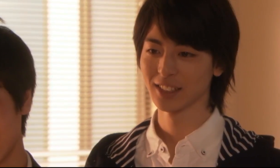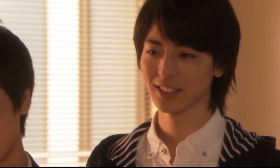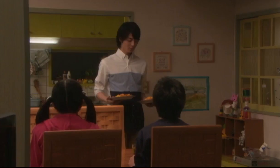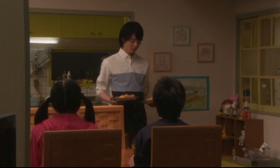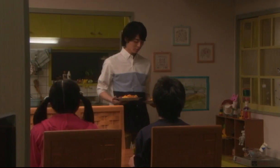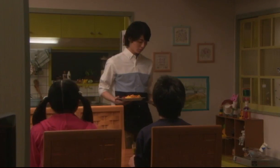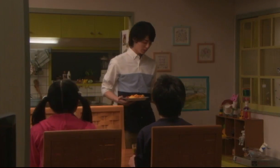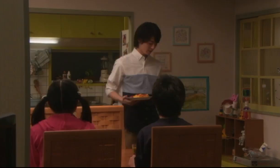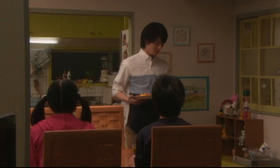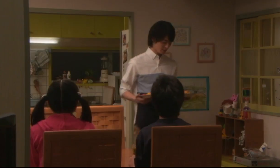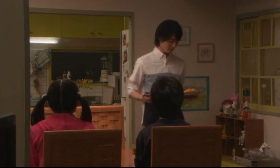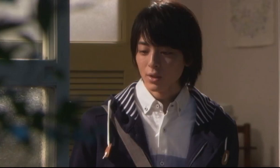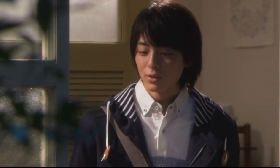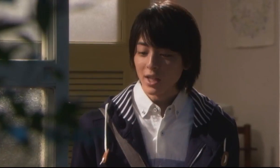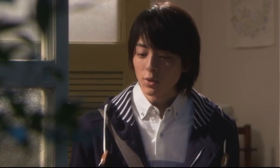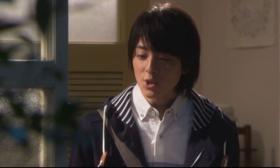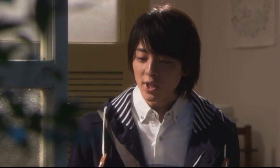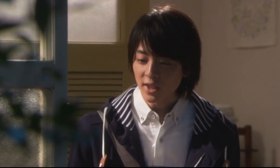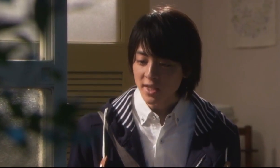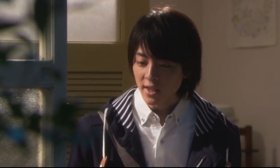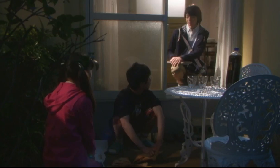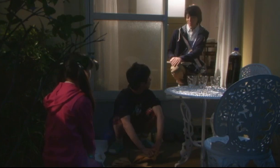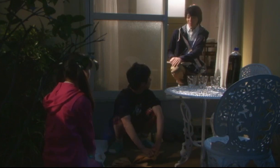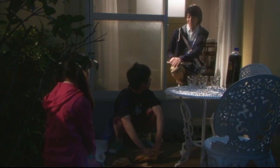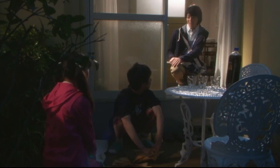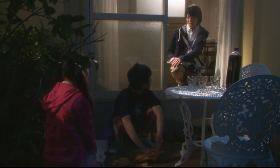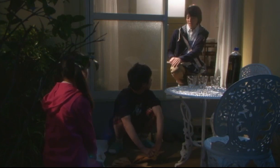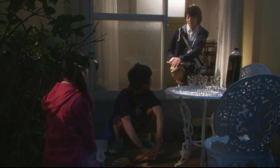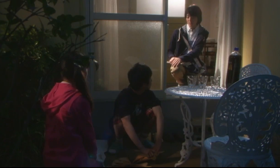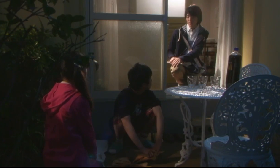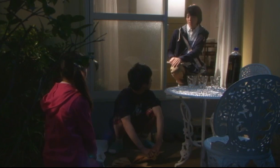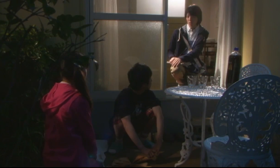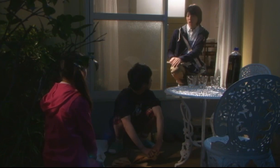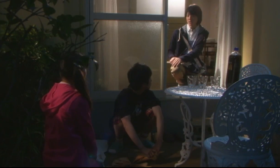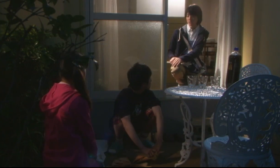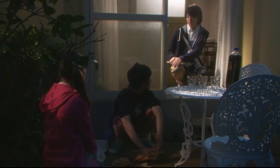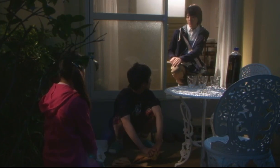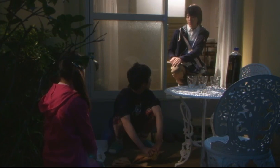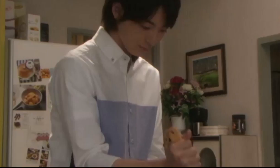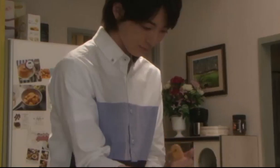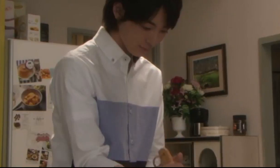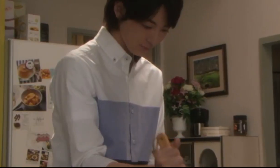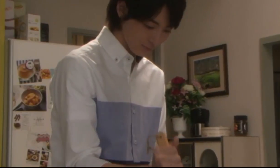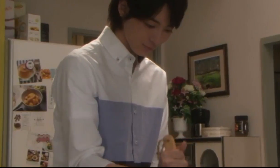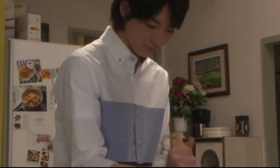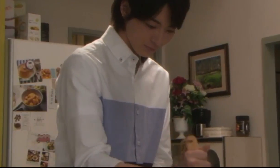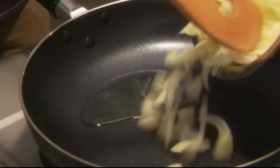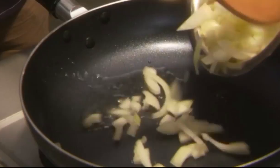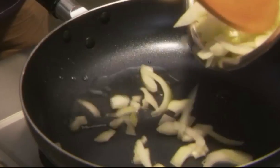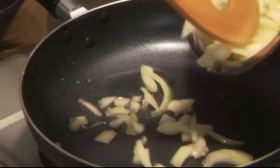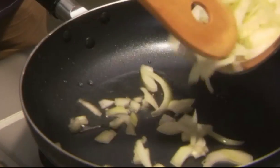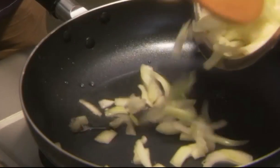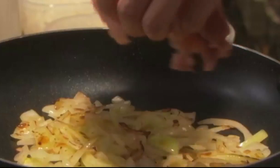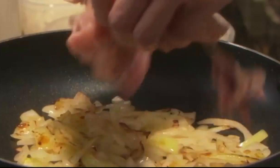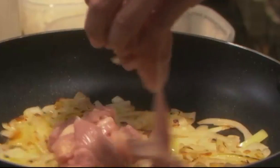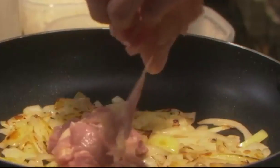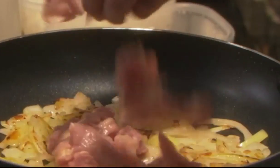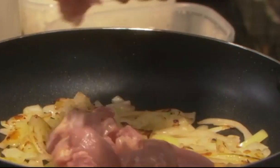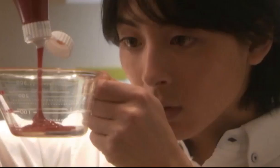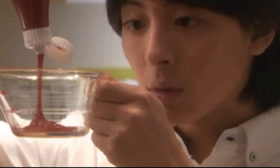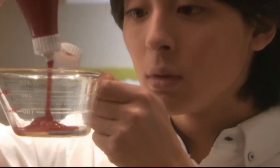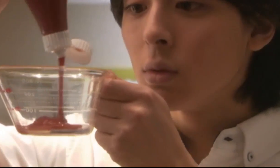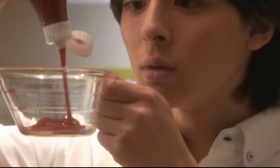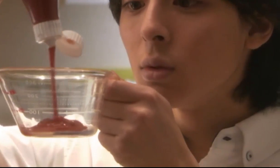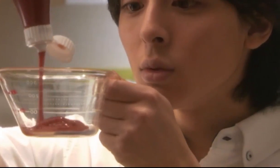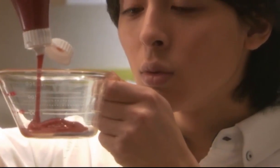debe hacerse cargo de ellos. Encárguense de este desorden y yo les haré algo de cenar. Así, él va descubriendo el maravilloso